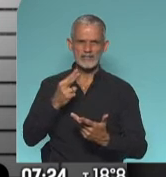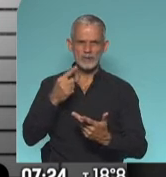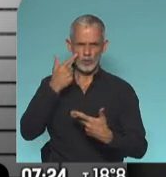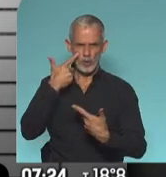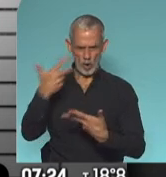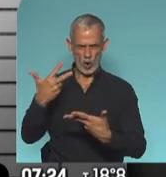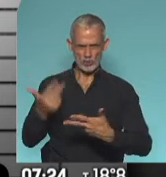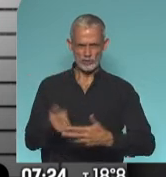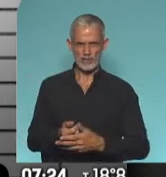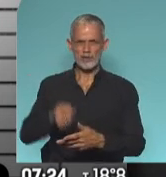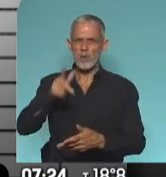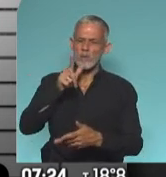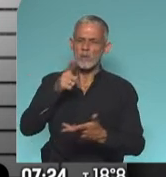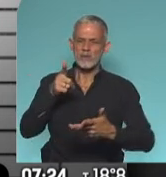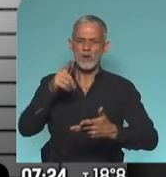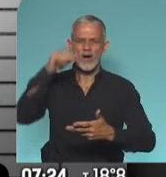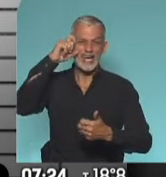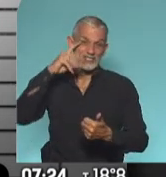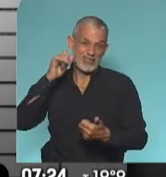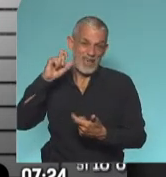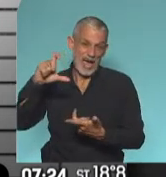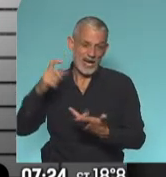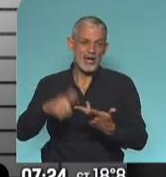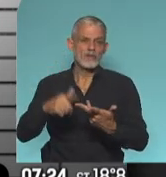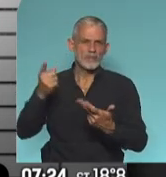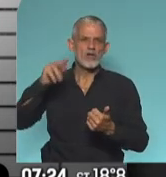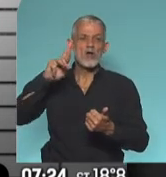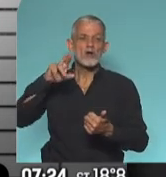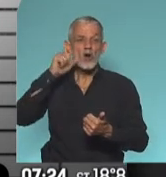conocidos por allí aparece chediak bueno reconoce